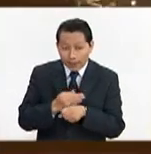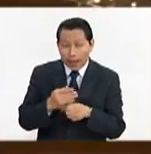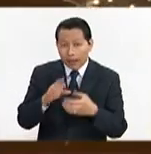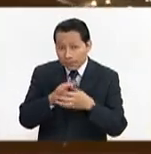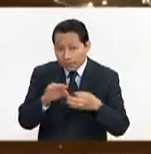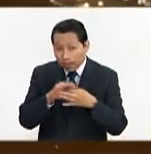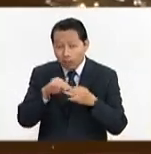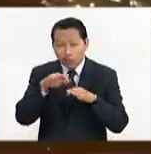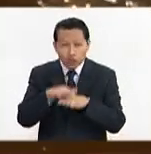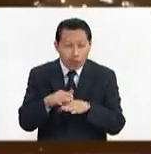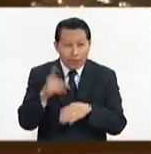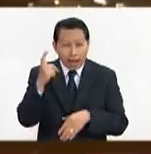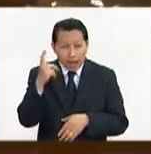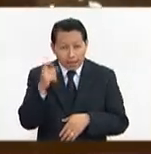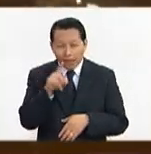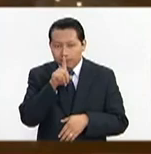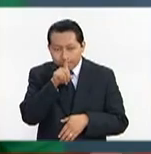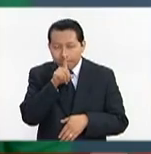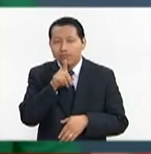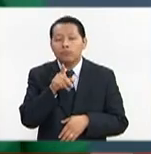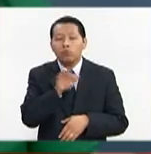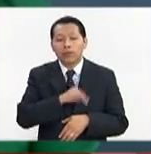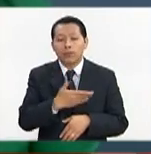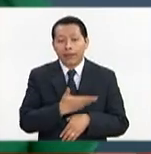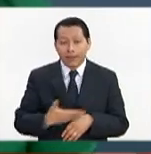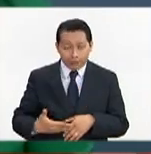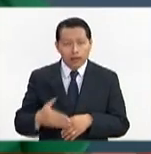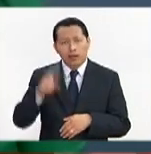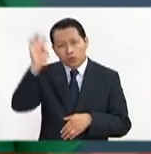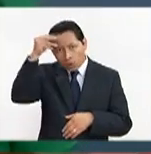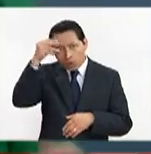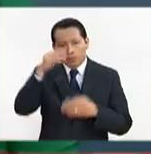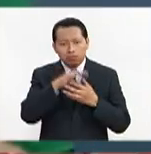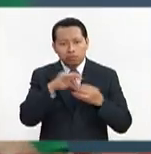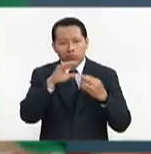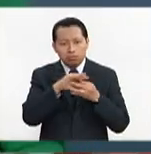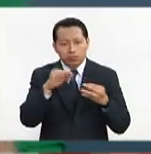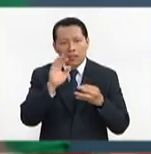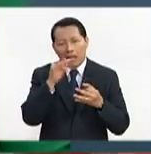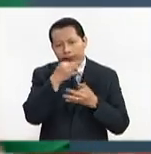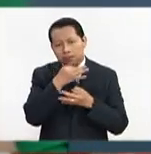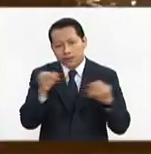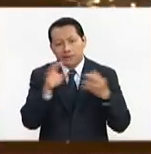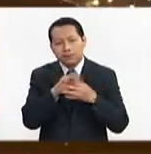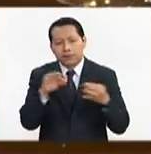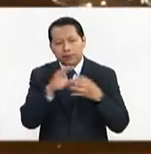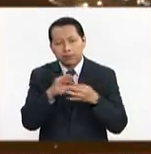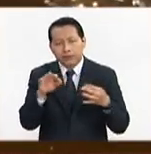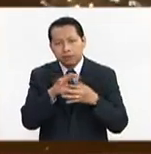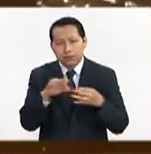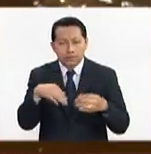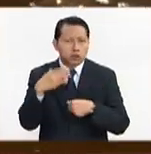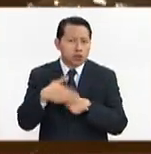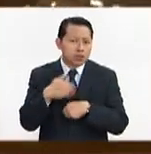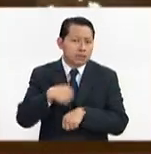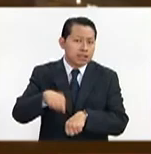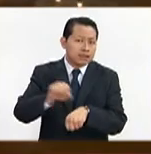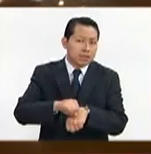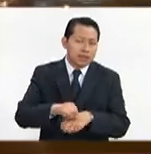Estados Unidos. Afirmó que el presidente Donald Trump podría hacer una declaración respecto al tema de las armas la próxima